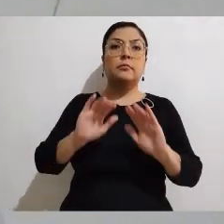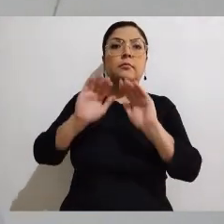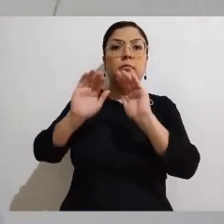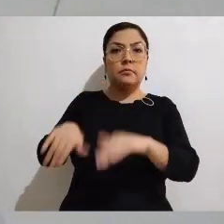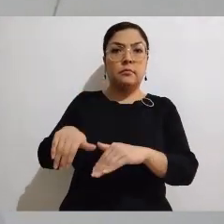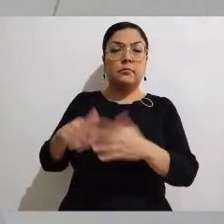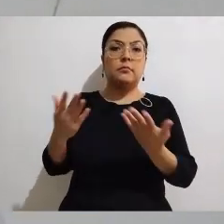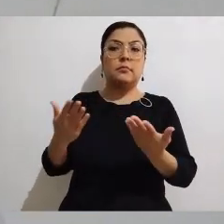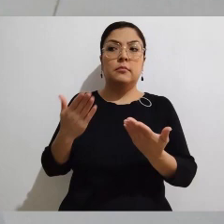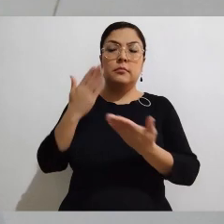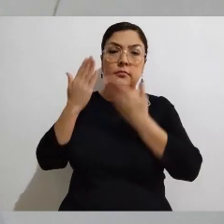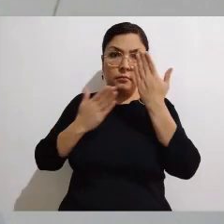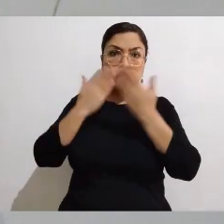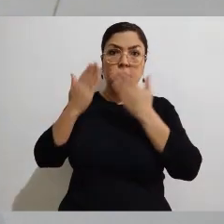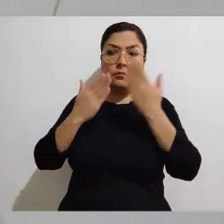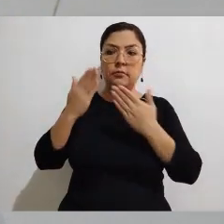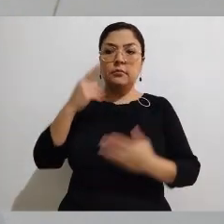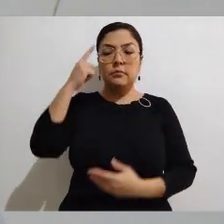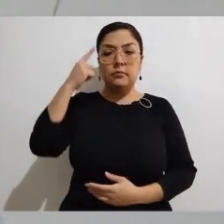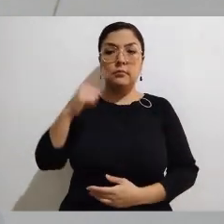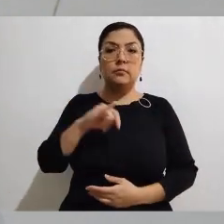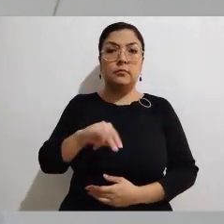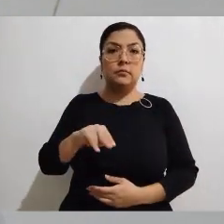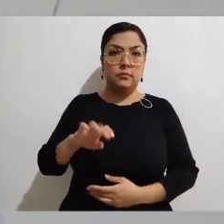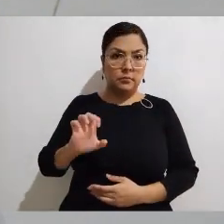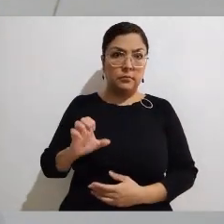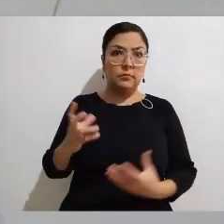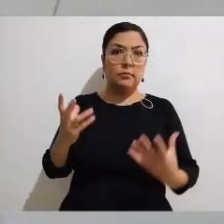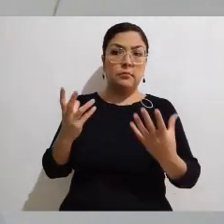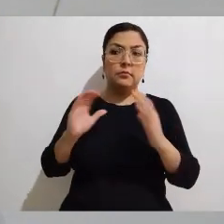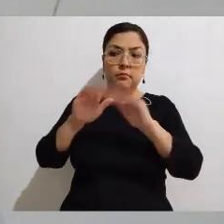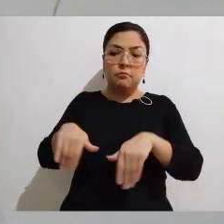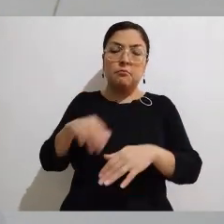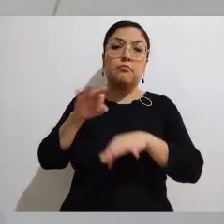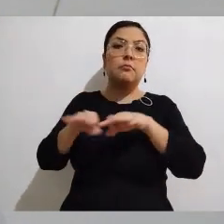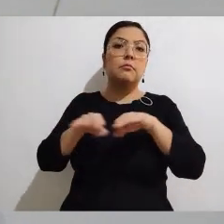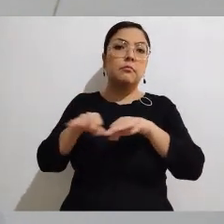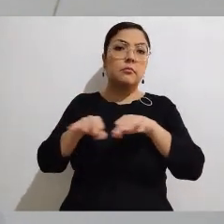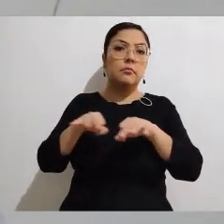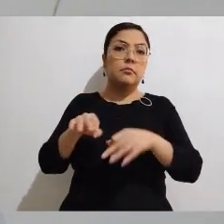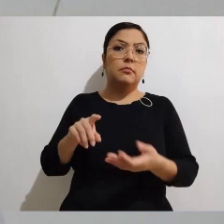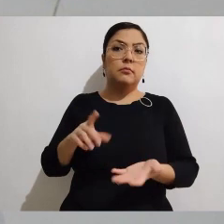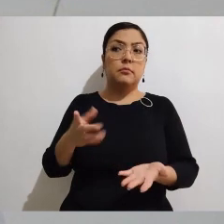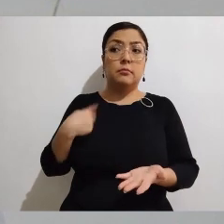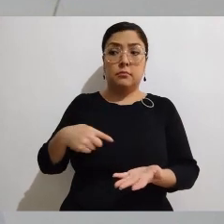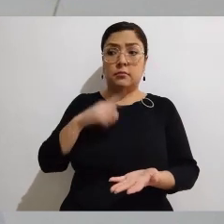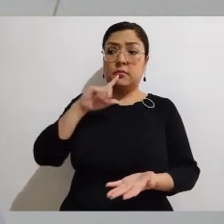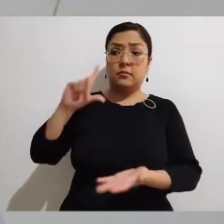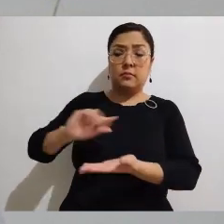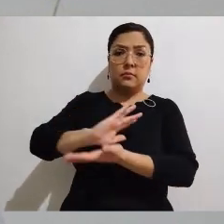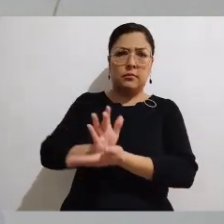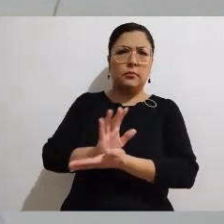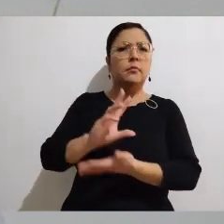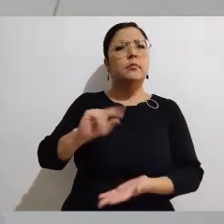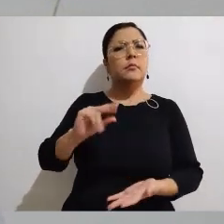a los organismos públicos locales, al propio Instituto Nacional Electoral, sin ningún tipo de discriminación, con igualdad de